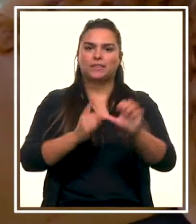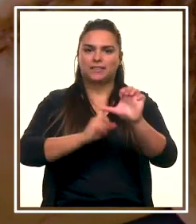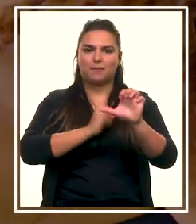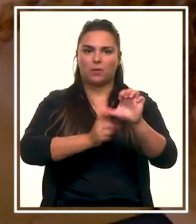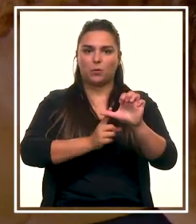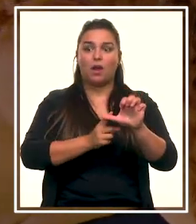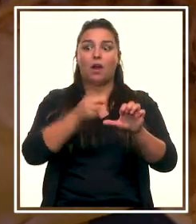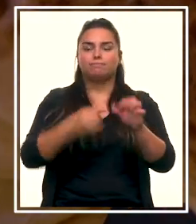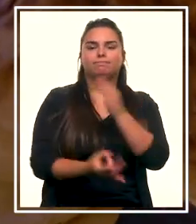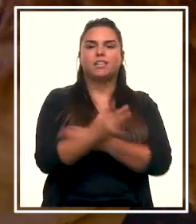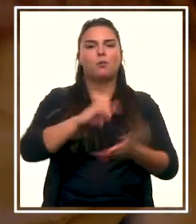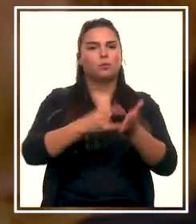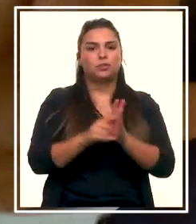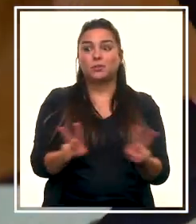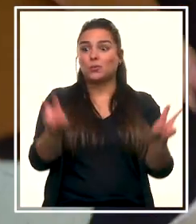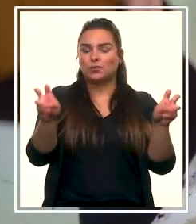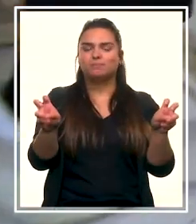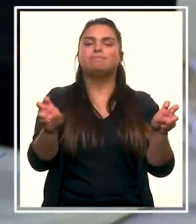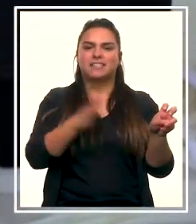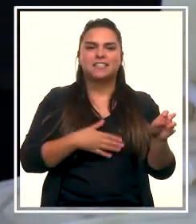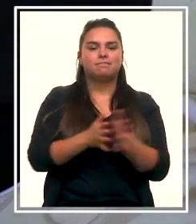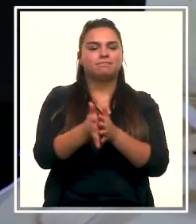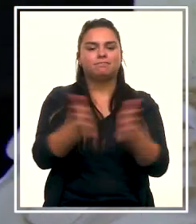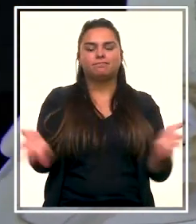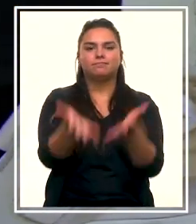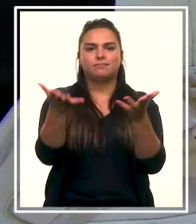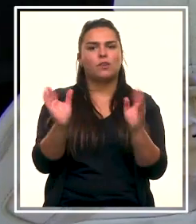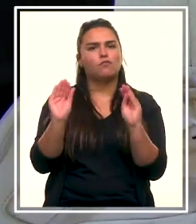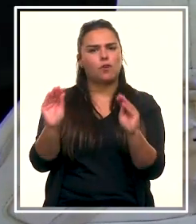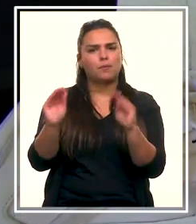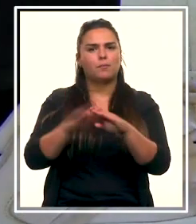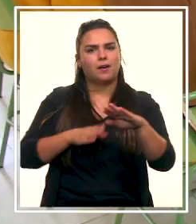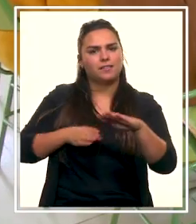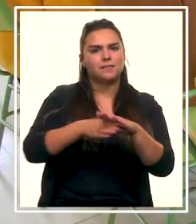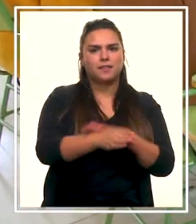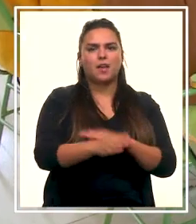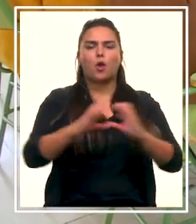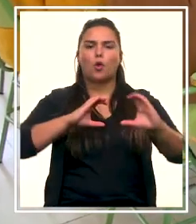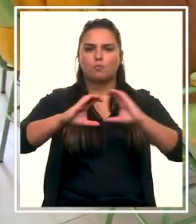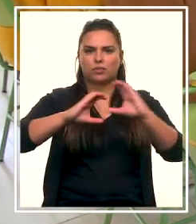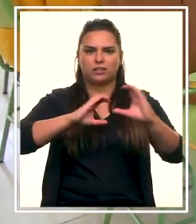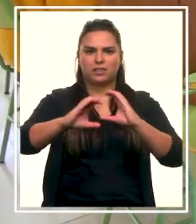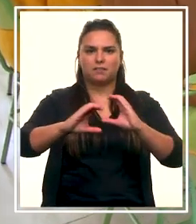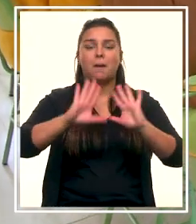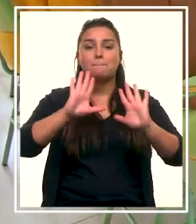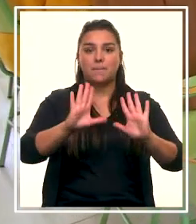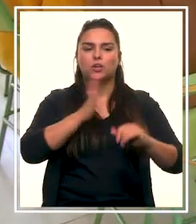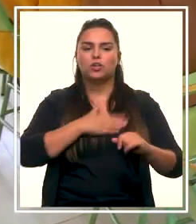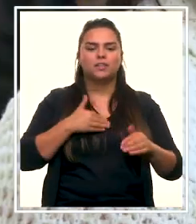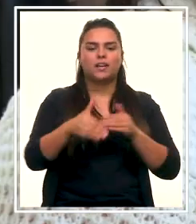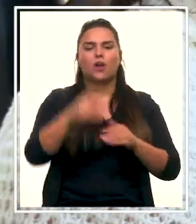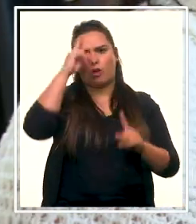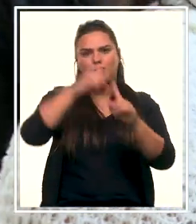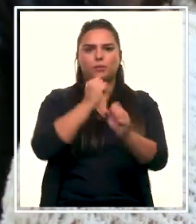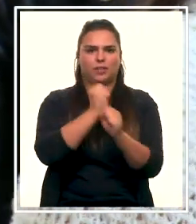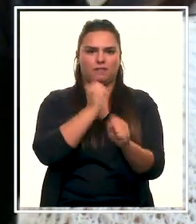han creado un proyecto piloto con el que buscan fomentar la formación en accesibilidad comunicativa como una prometedora salida laboral,